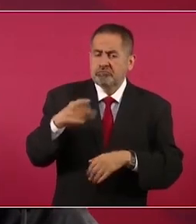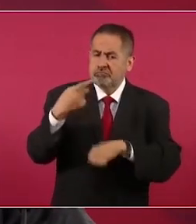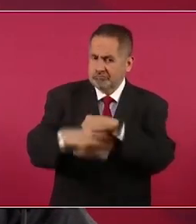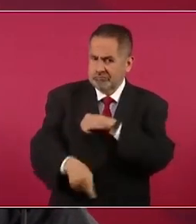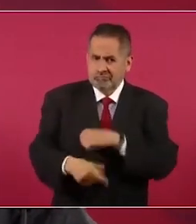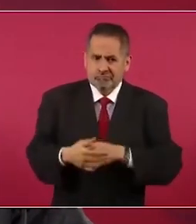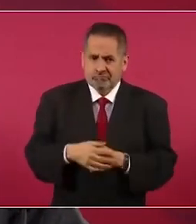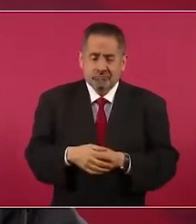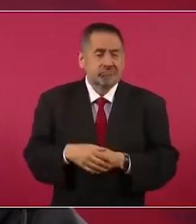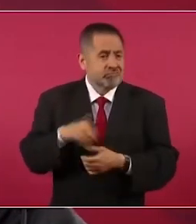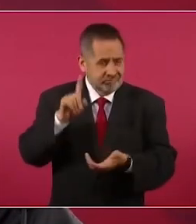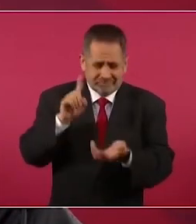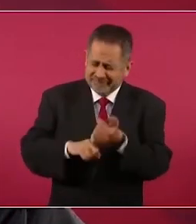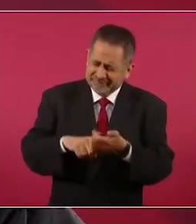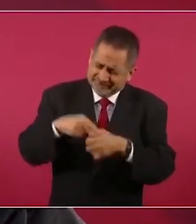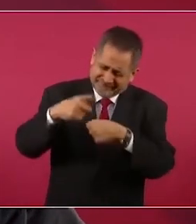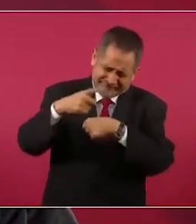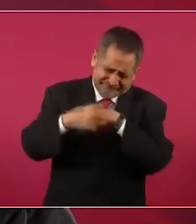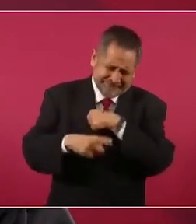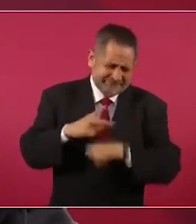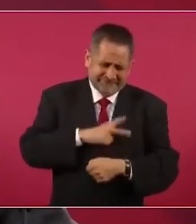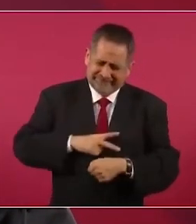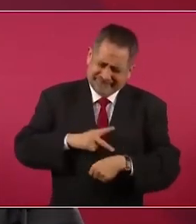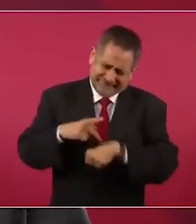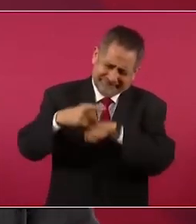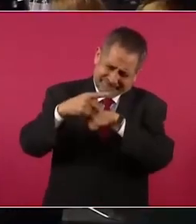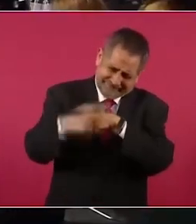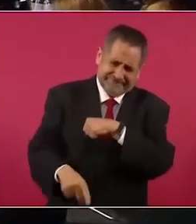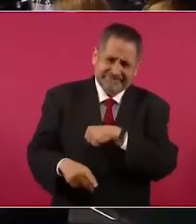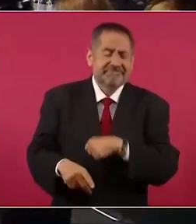con todo el daño que causa, porque es